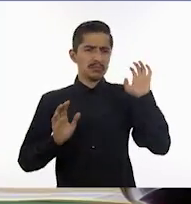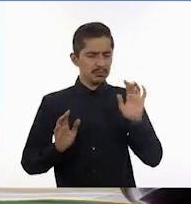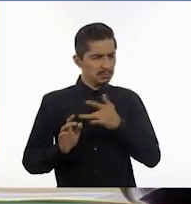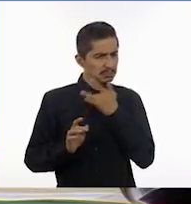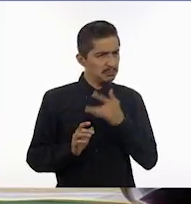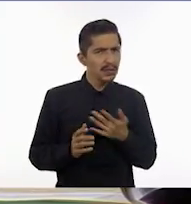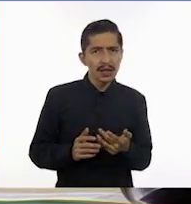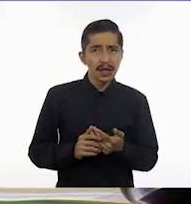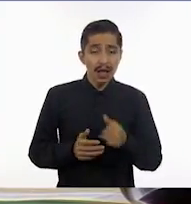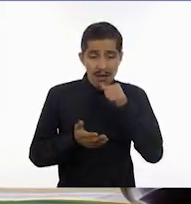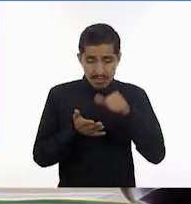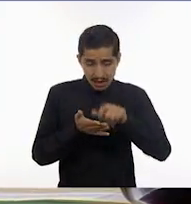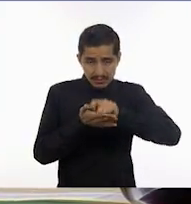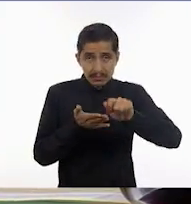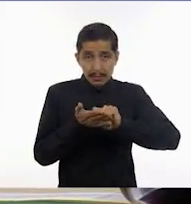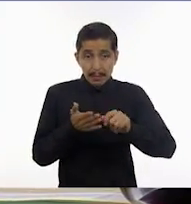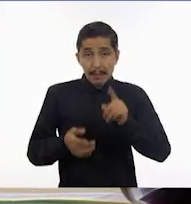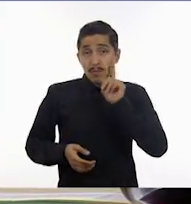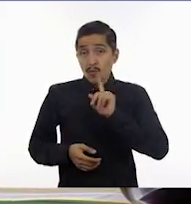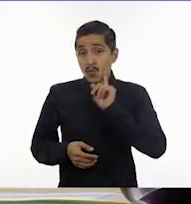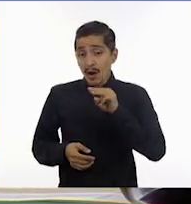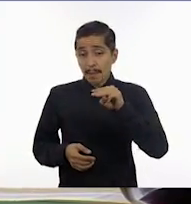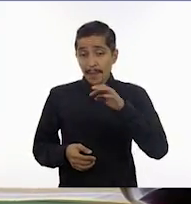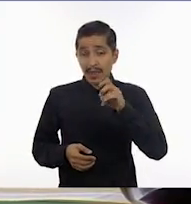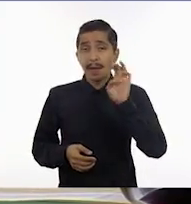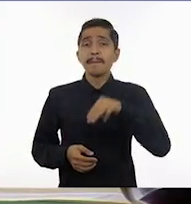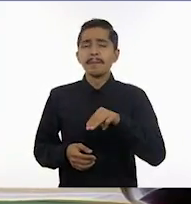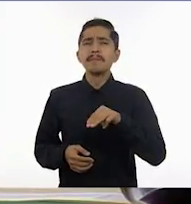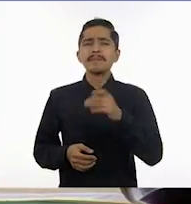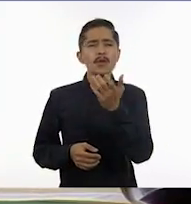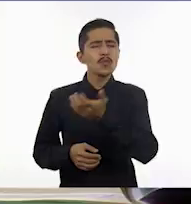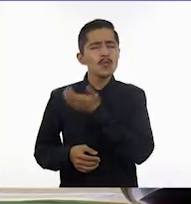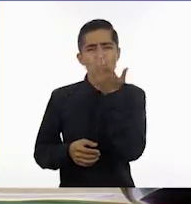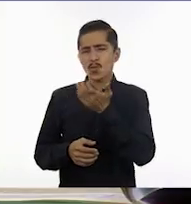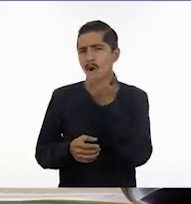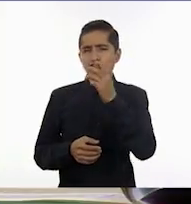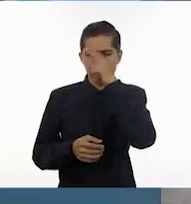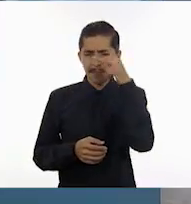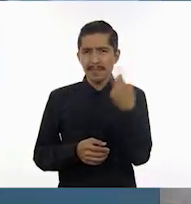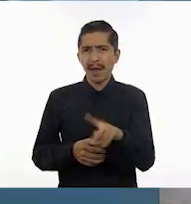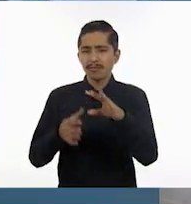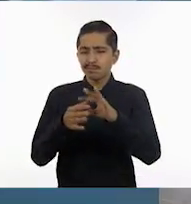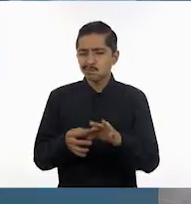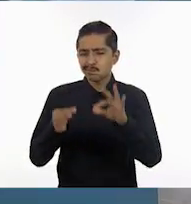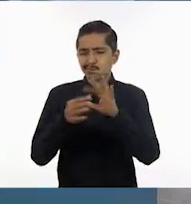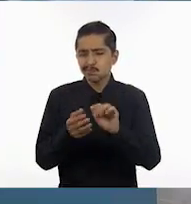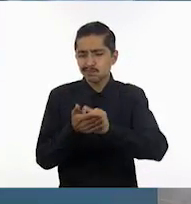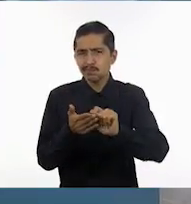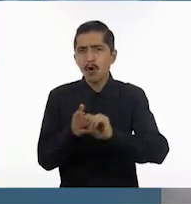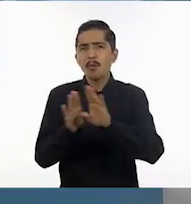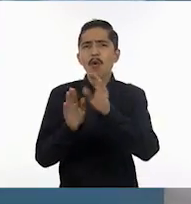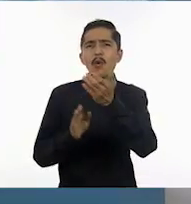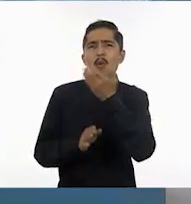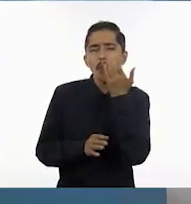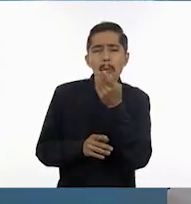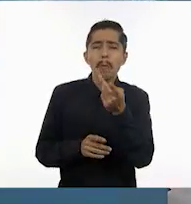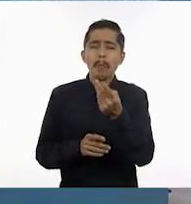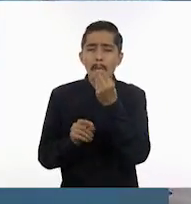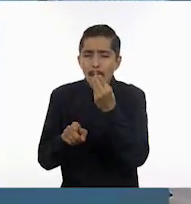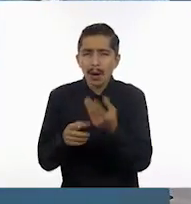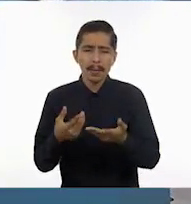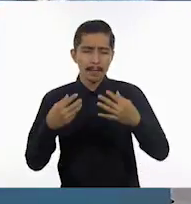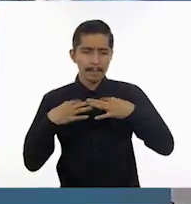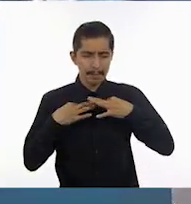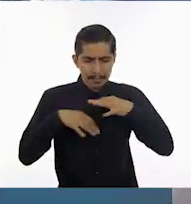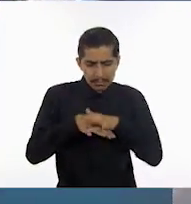cartas, Madame describió con lujo de detalle la vida cotidiana de los mexicanos de esa época, sus formas de comer, de vestir,